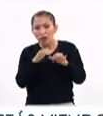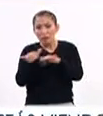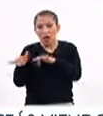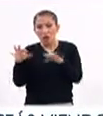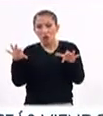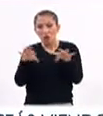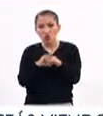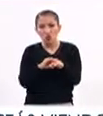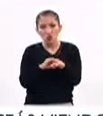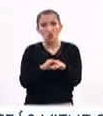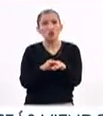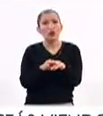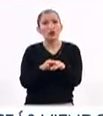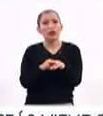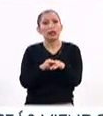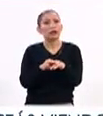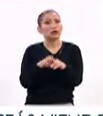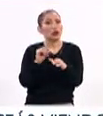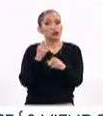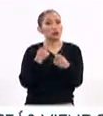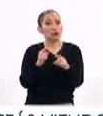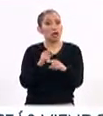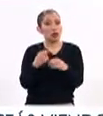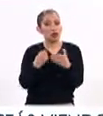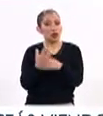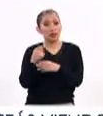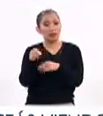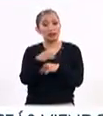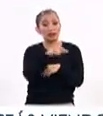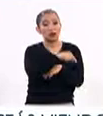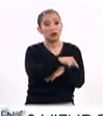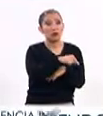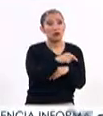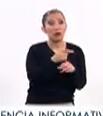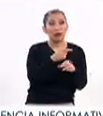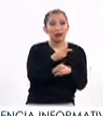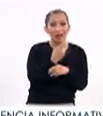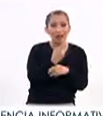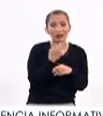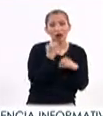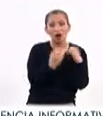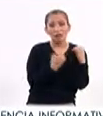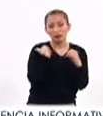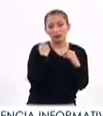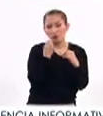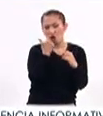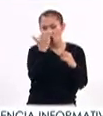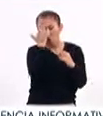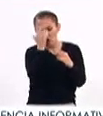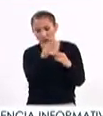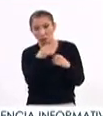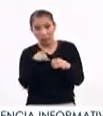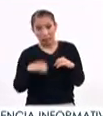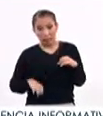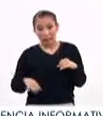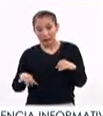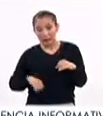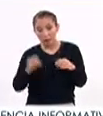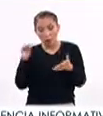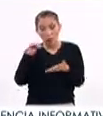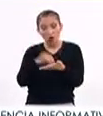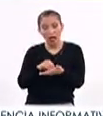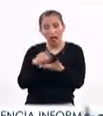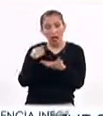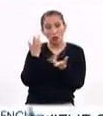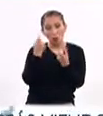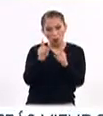orquesta, y no es música contemporánea ni nada, sino que son obras poco conocidas precisamente porque me interesaba meter este tipo